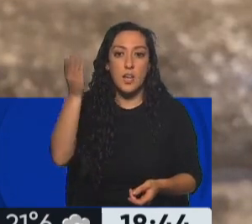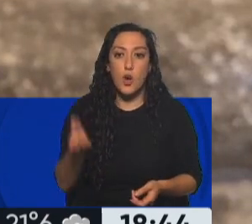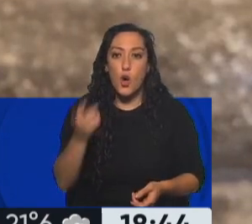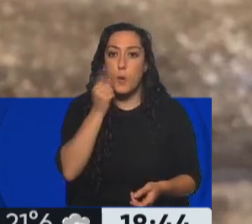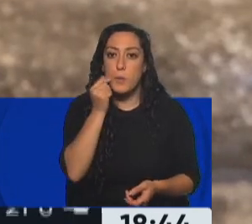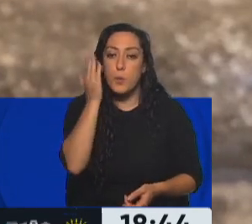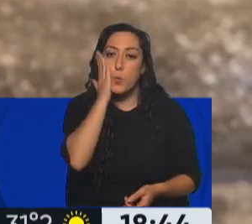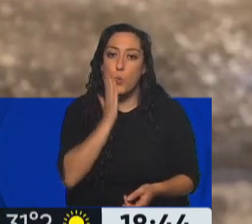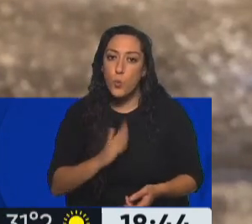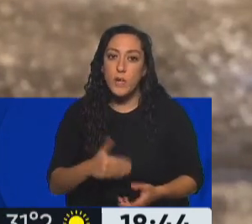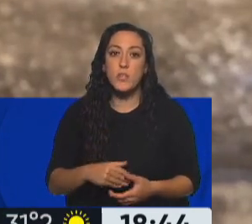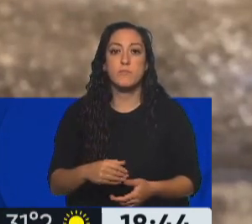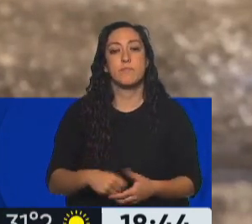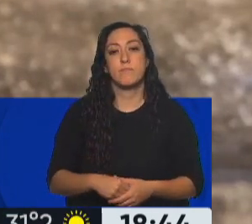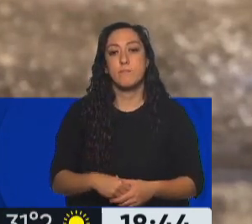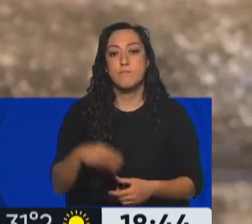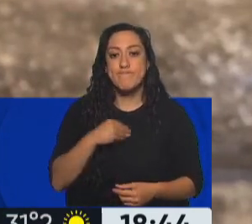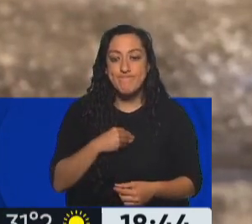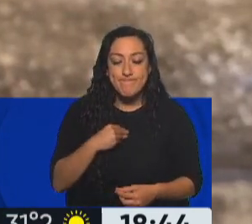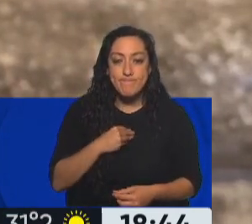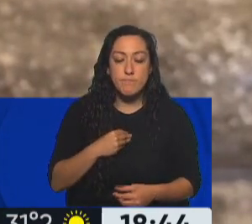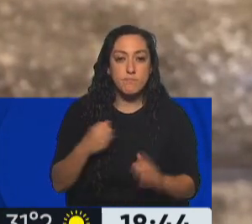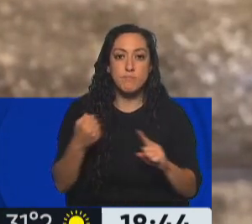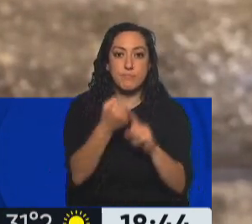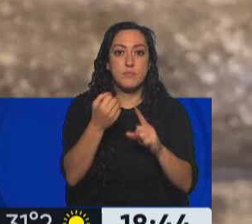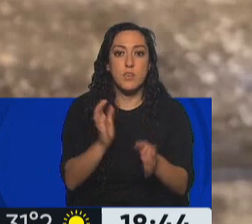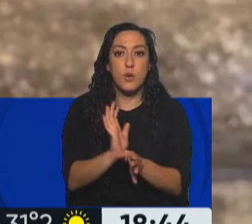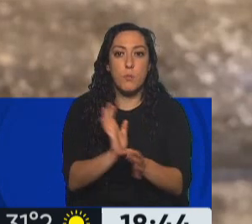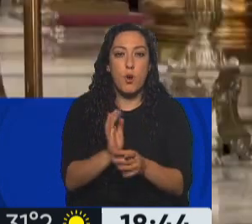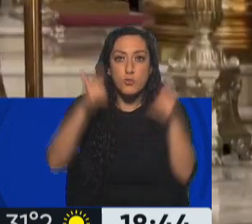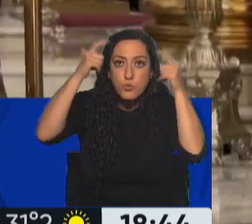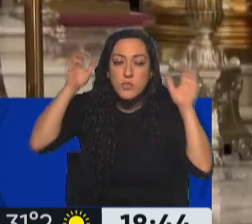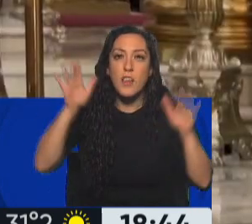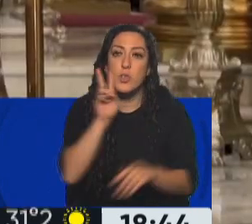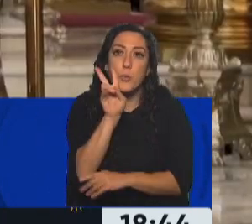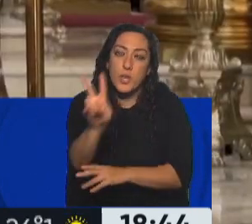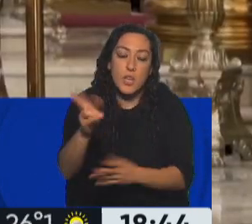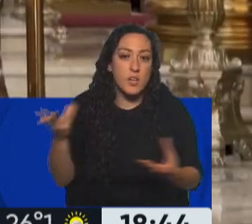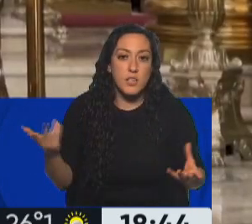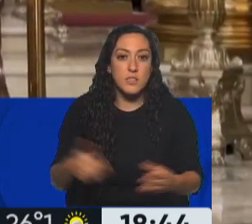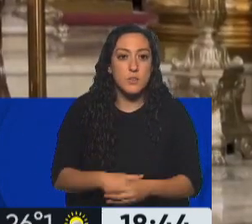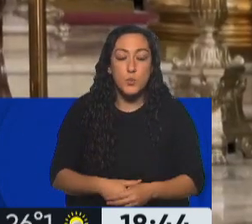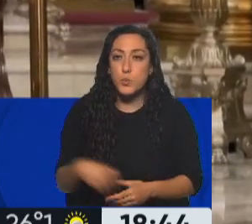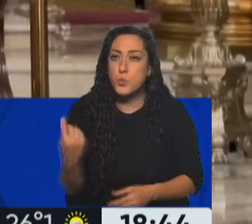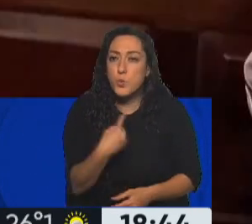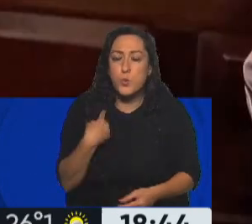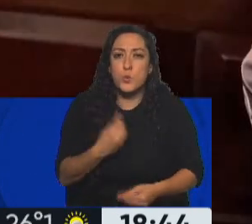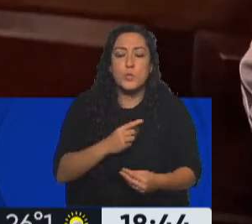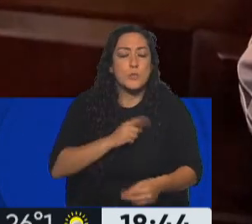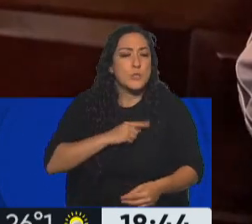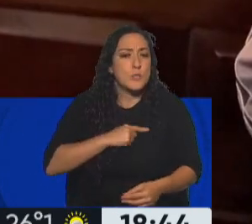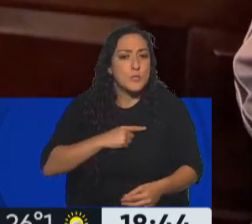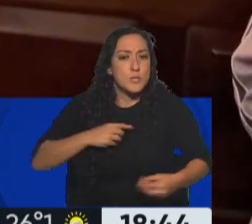muy buen hombre, y se siente, porque como santo, era como ver un santo. Es una gran pérdida para nosotros, porque